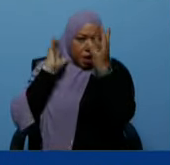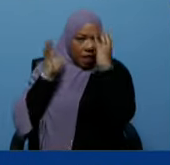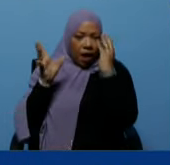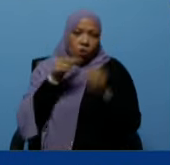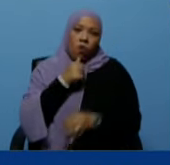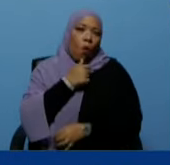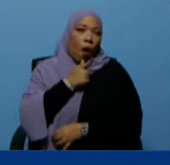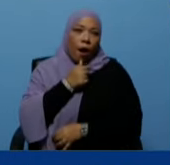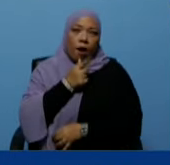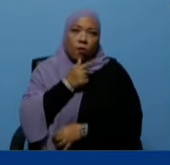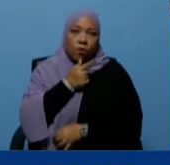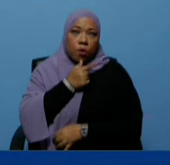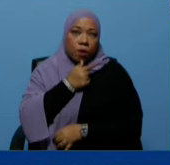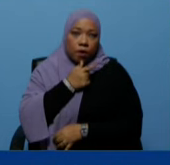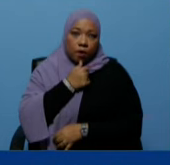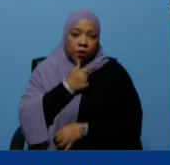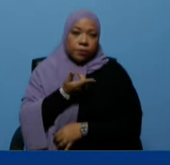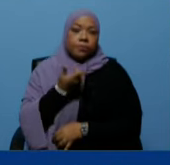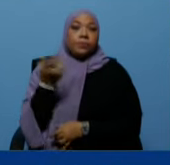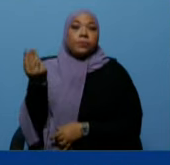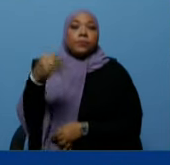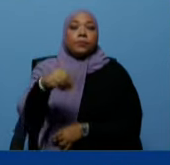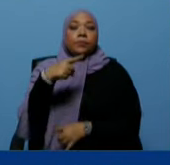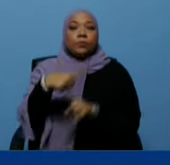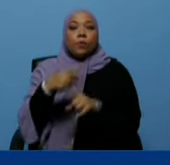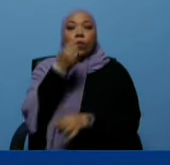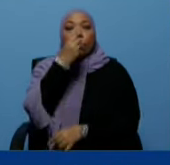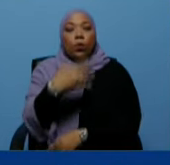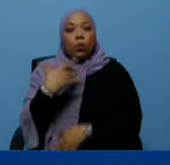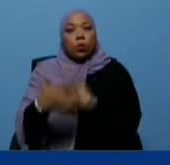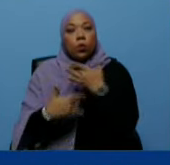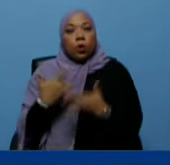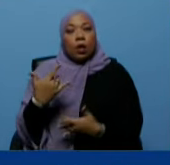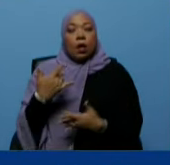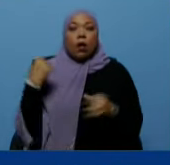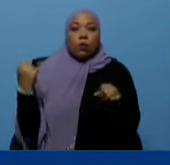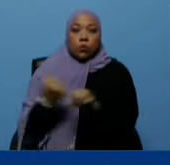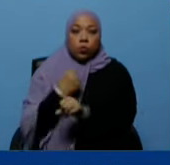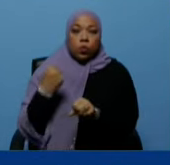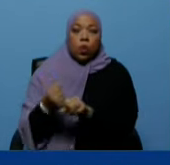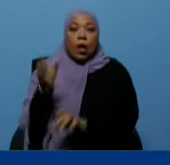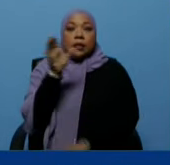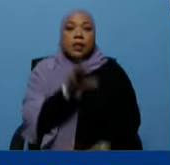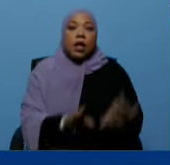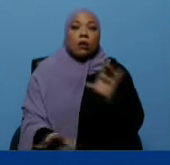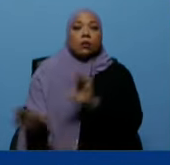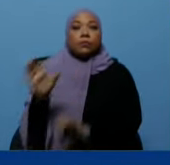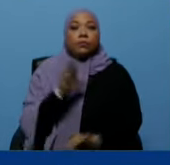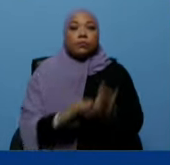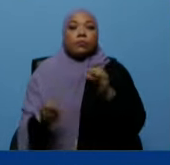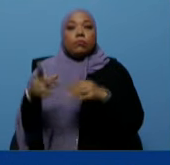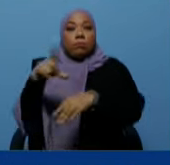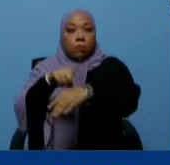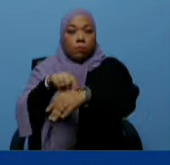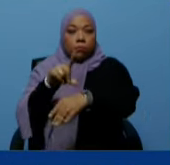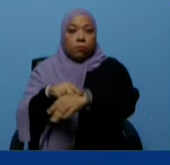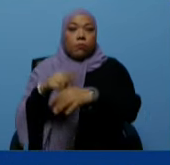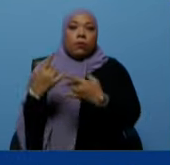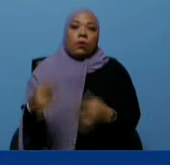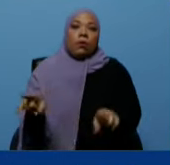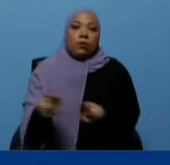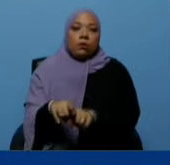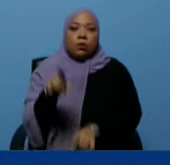Máxima calidad profesional, máxima calidad metodológica, científica, médica,